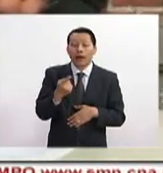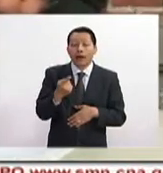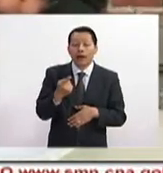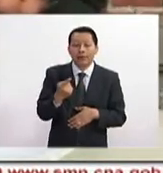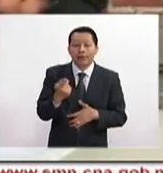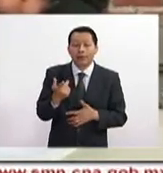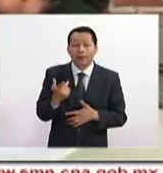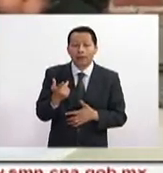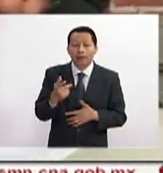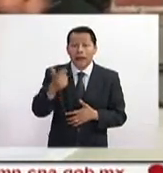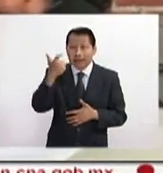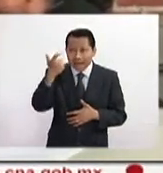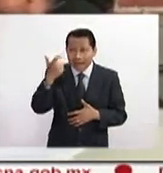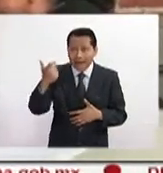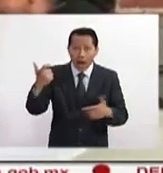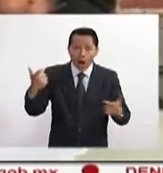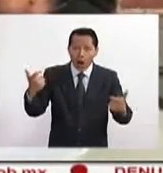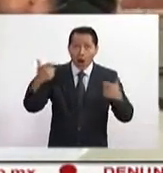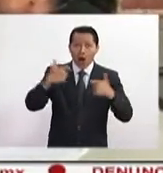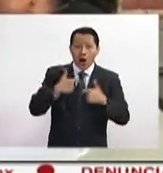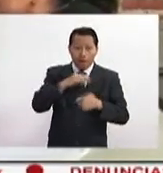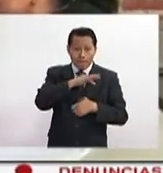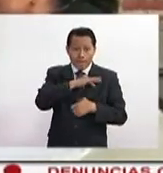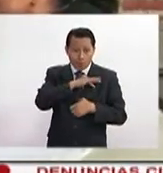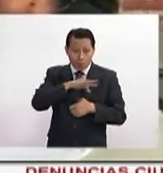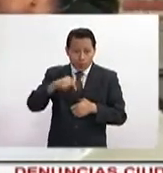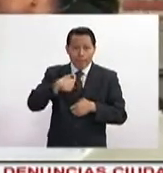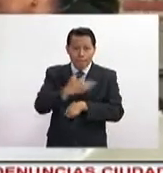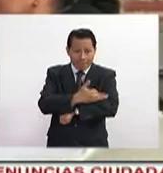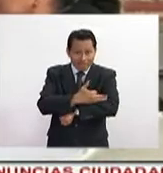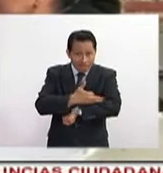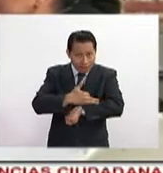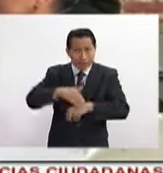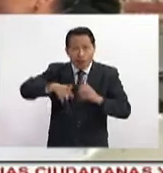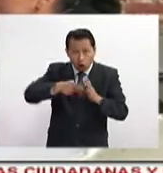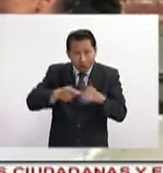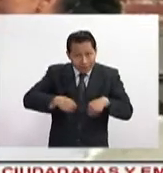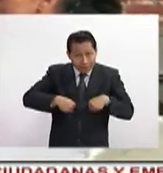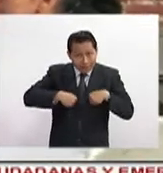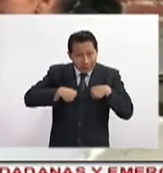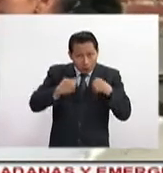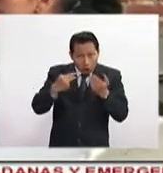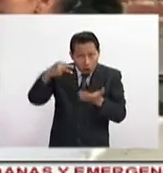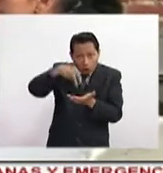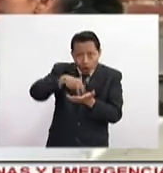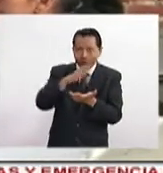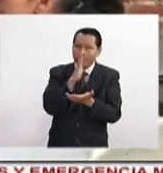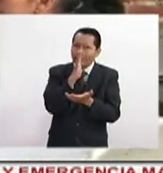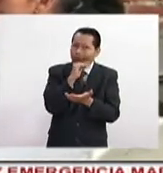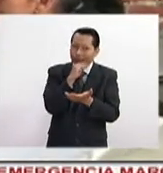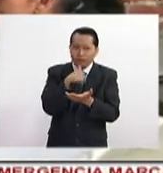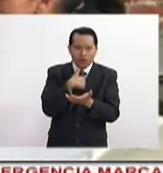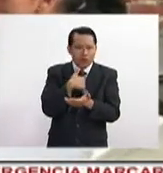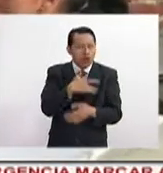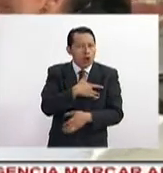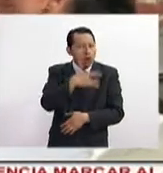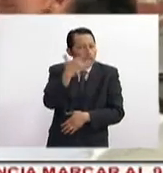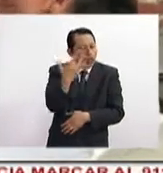con todo el dinero del mundo me van a poder regresar a mis familiares. Es un dolor que no se lo deseo a